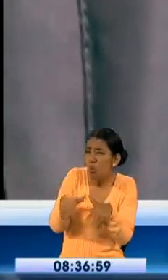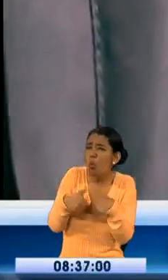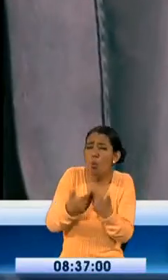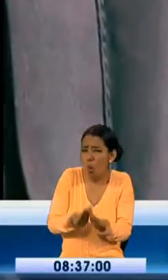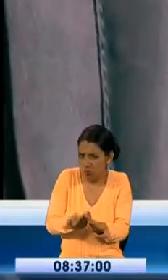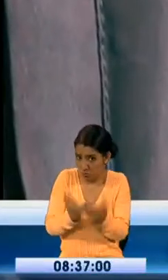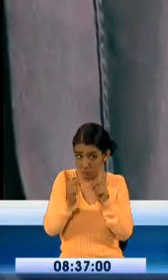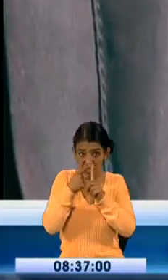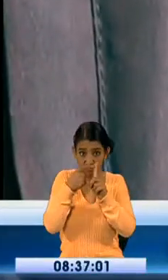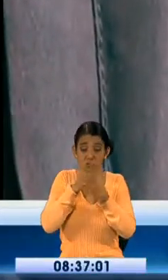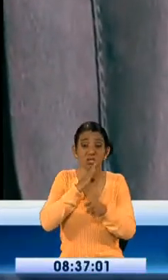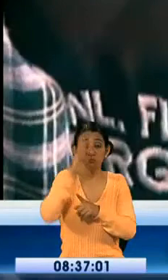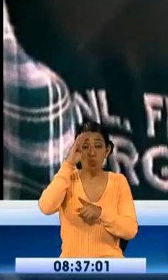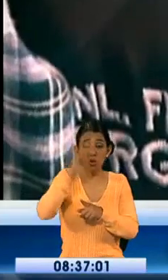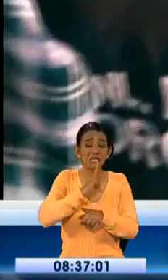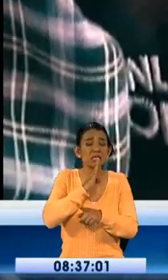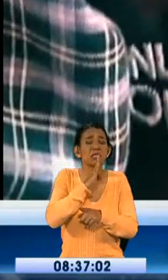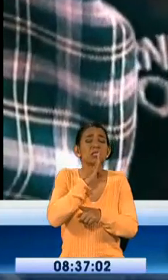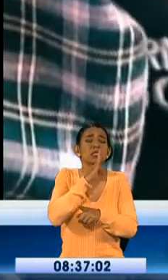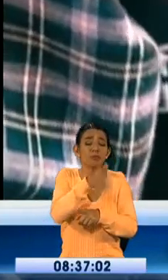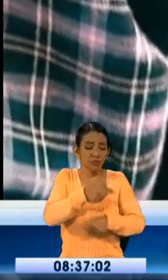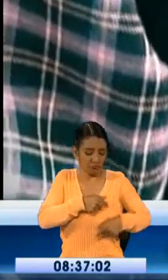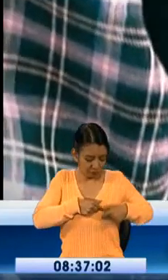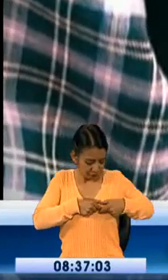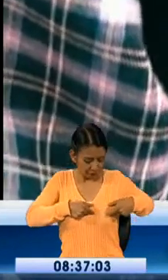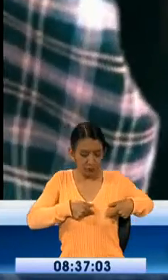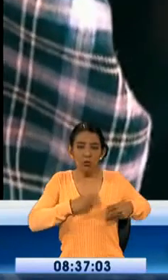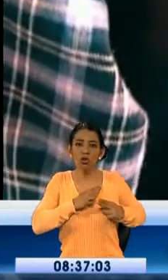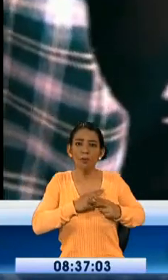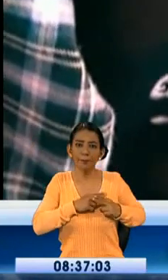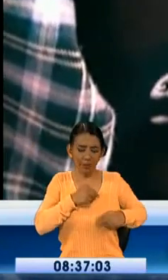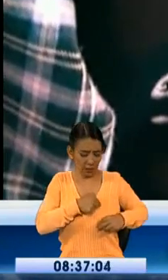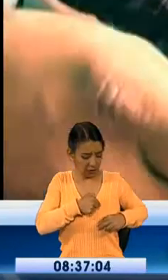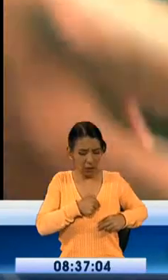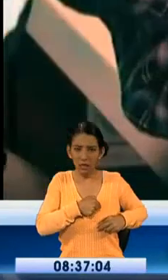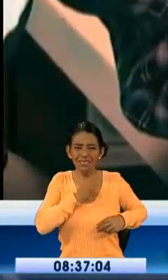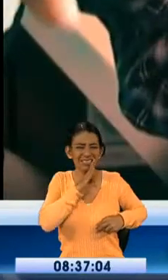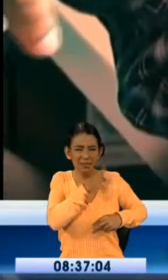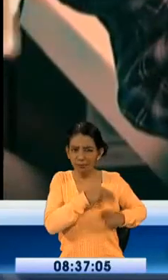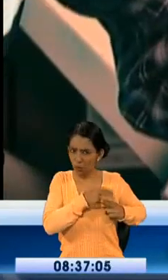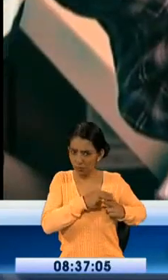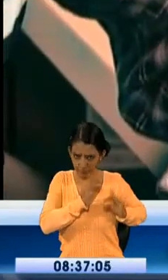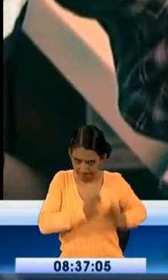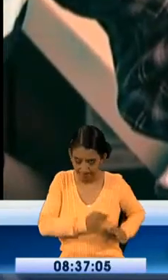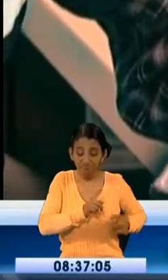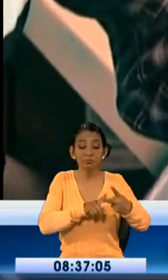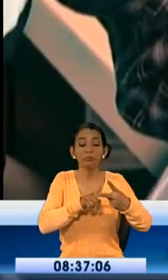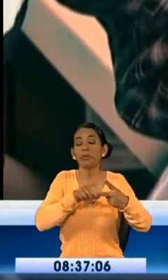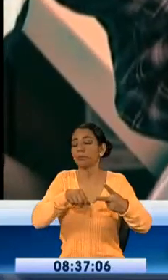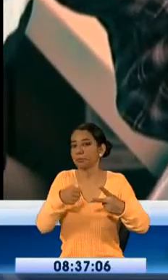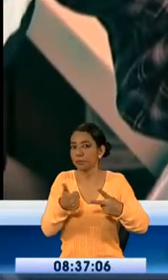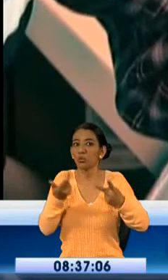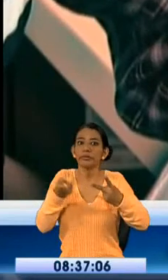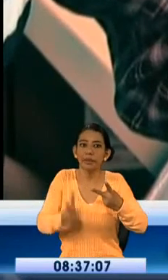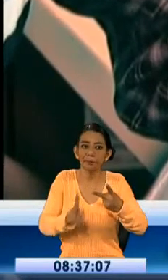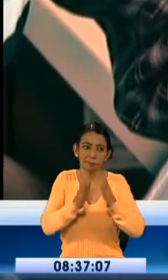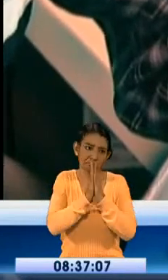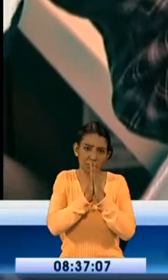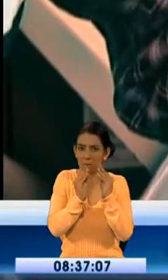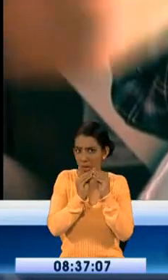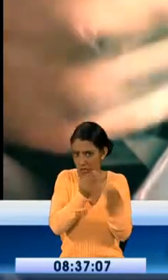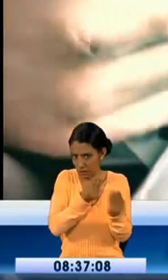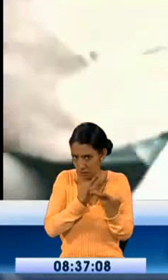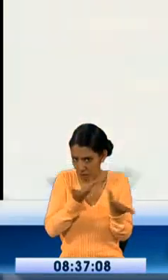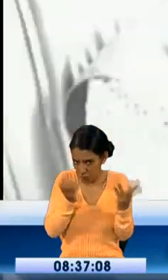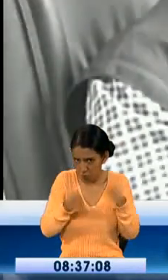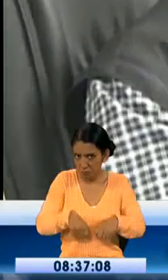el personal policial tiene su nombre y rango visiblemente en su uniforme, pero también se puede solicitar más